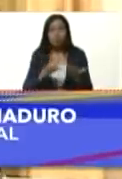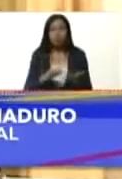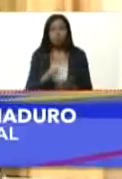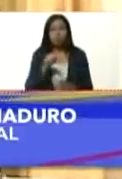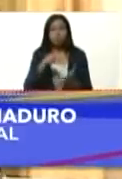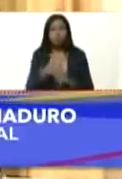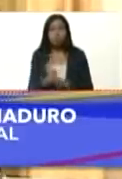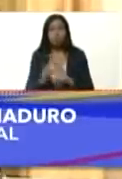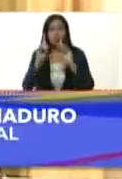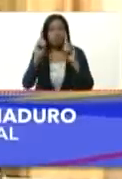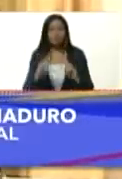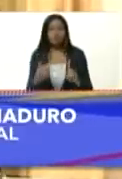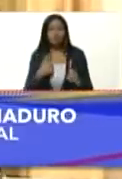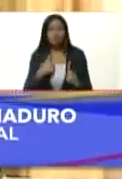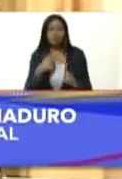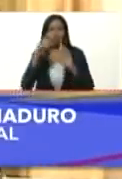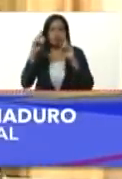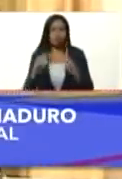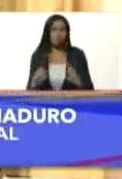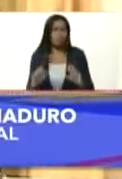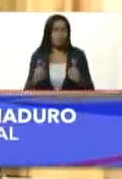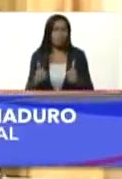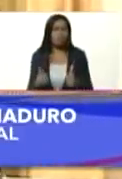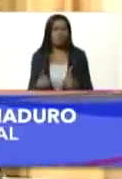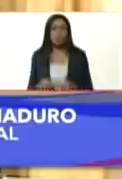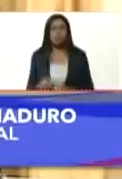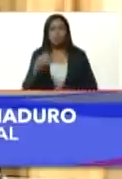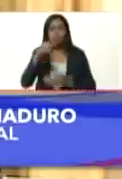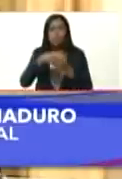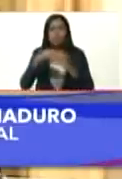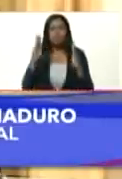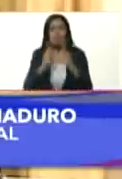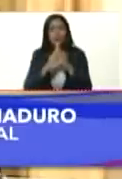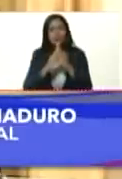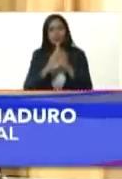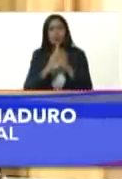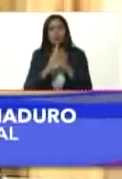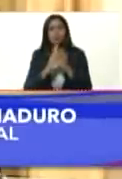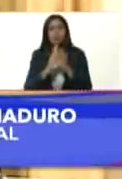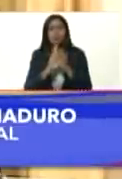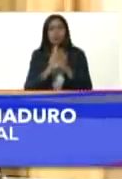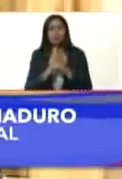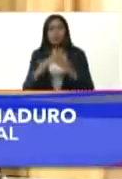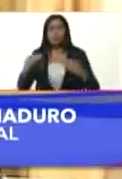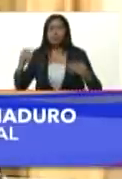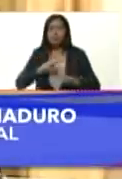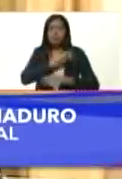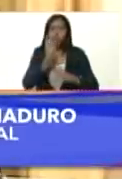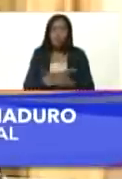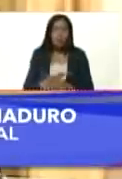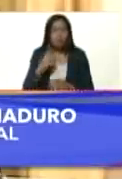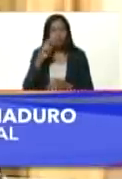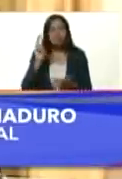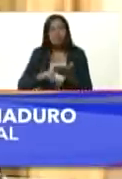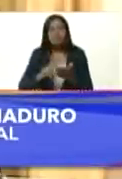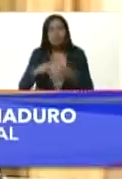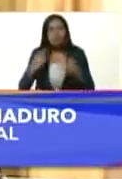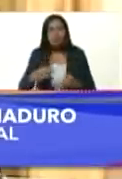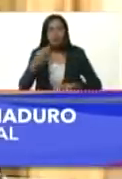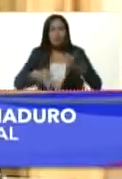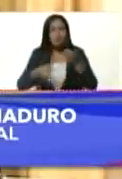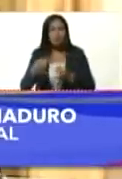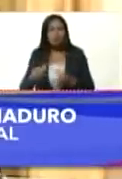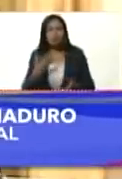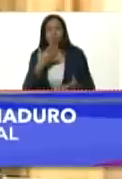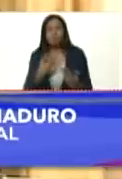la decisión de arrancar esta cuarentena social radical es correcta, es justa, y le doy